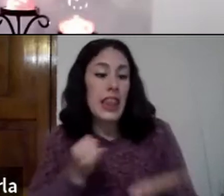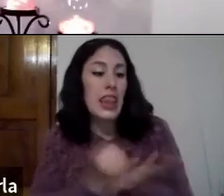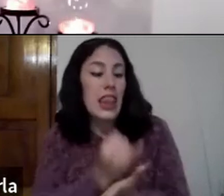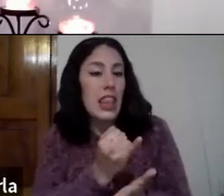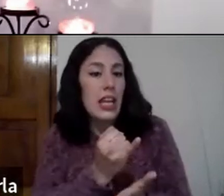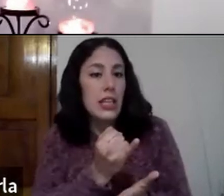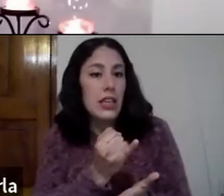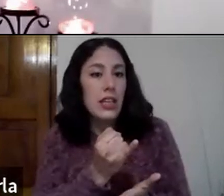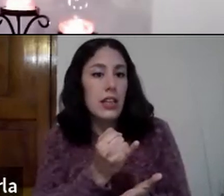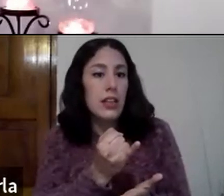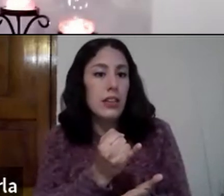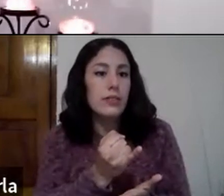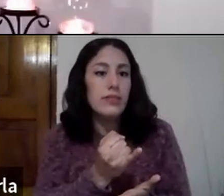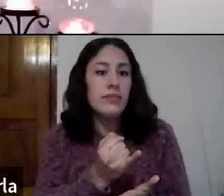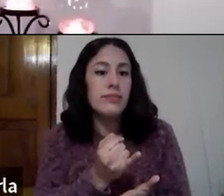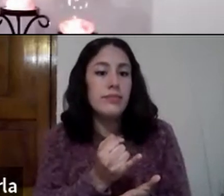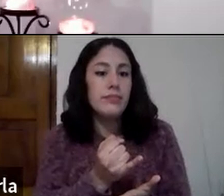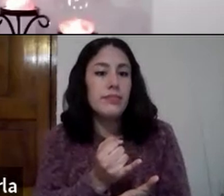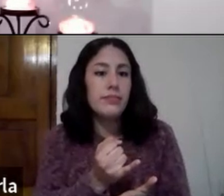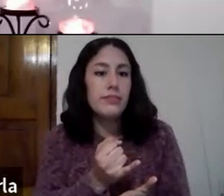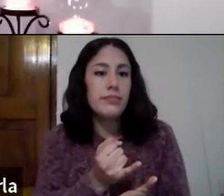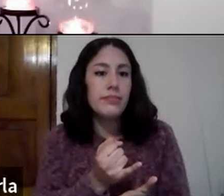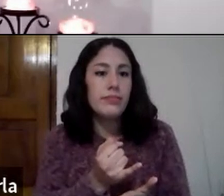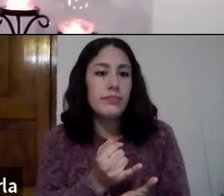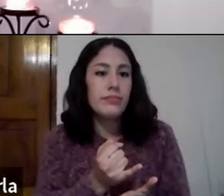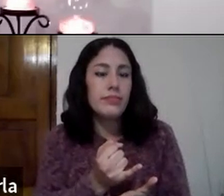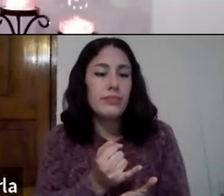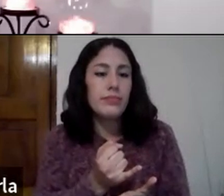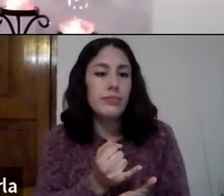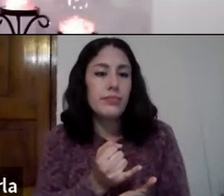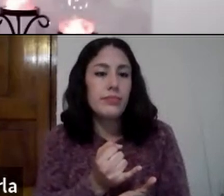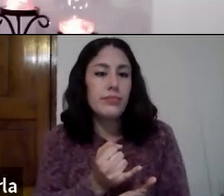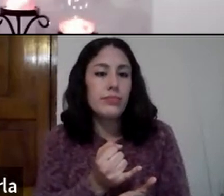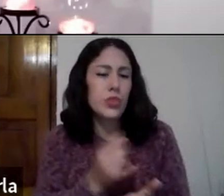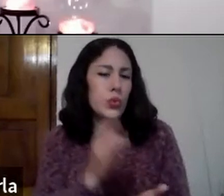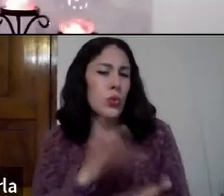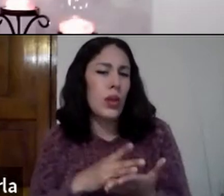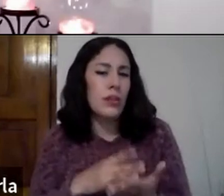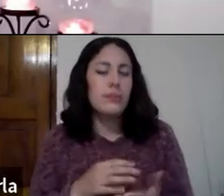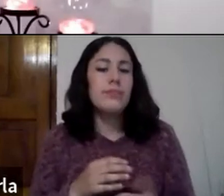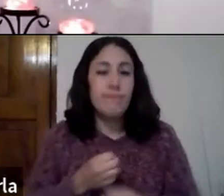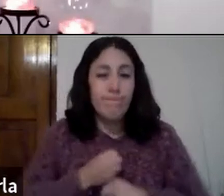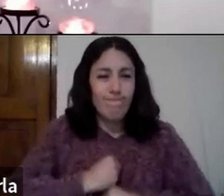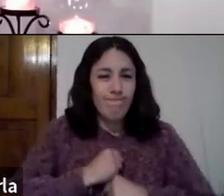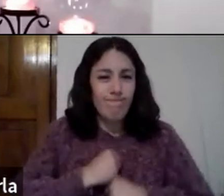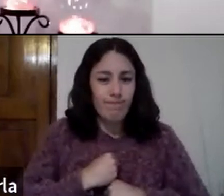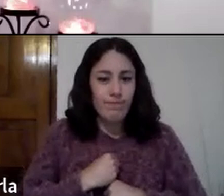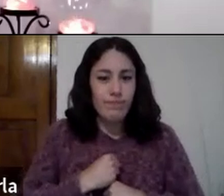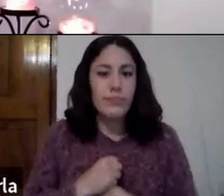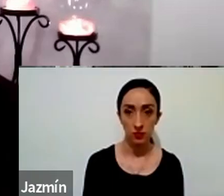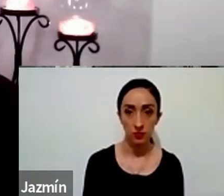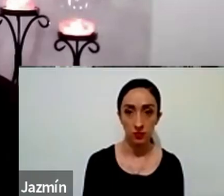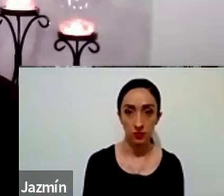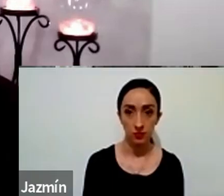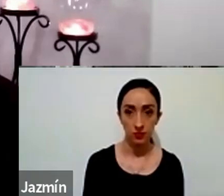de estar nada más viviendo el dolor y reaccionando tomando la decisión de sonreírle